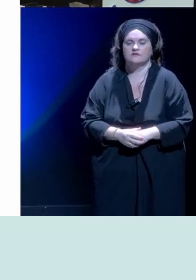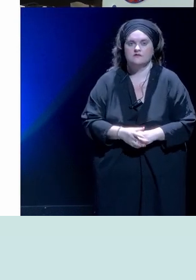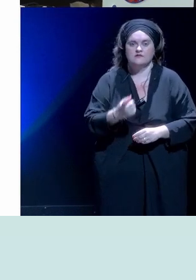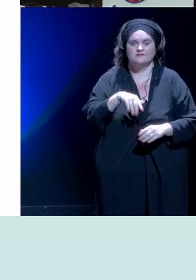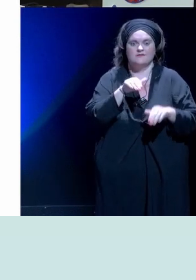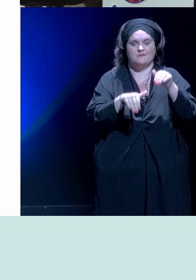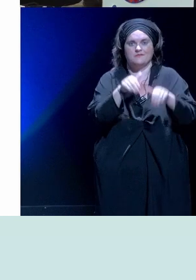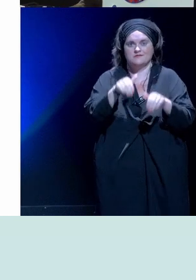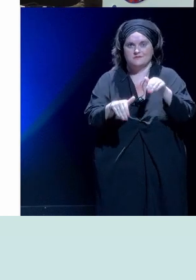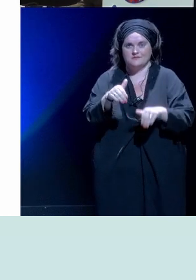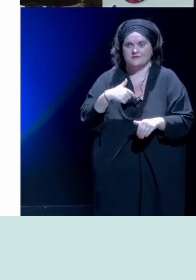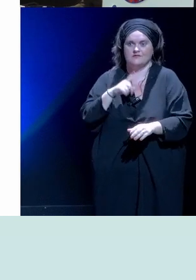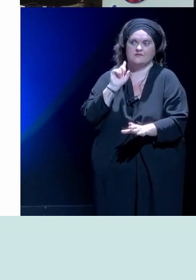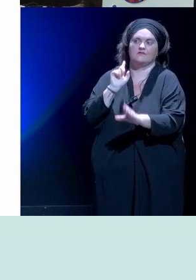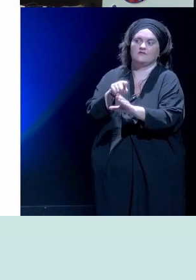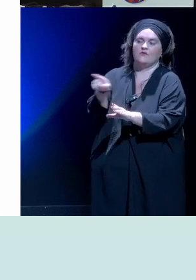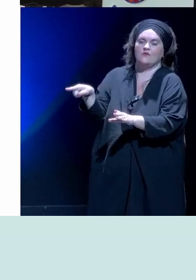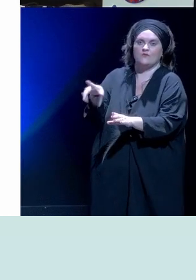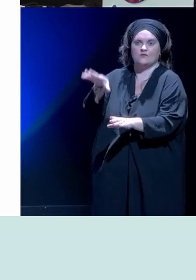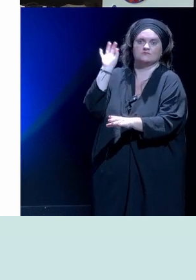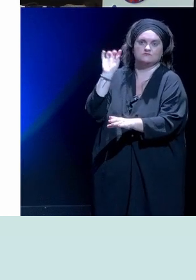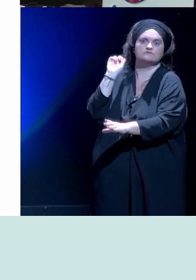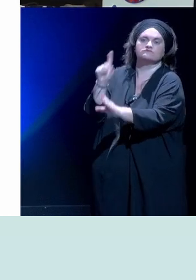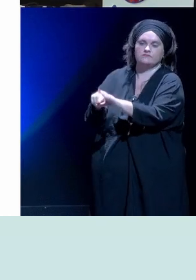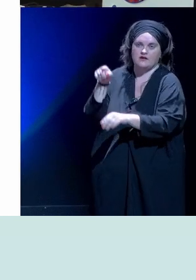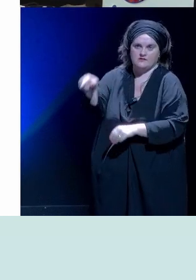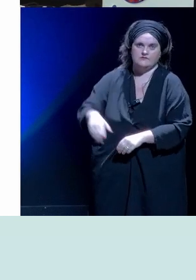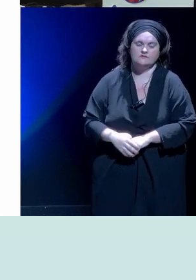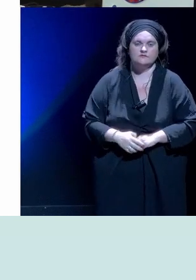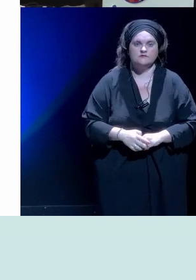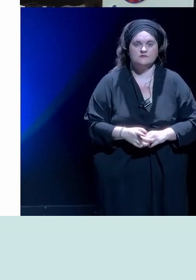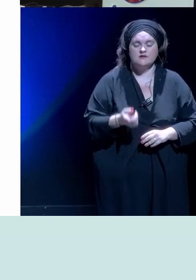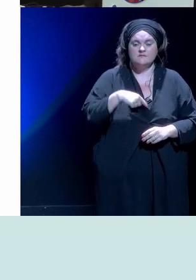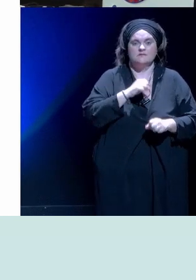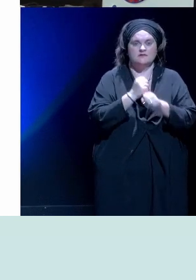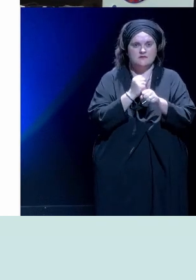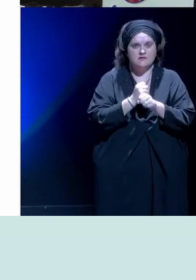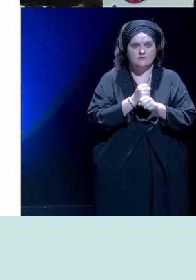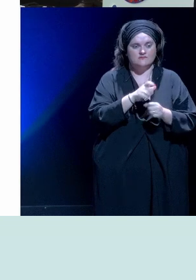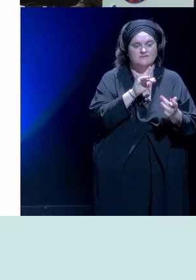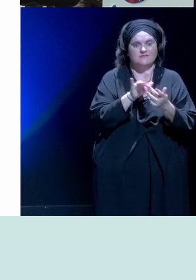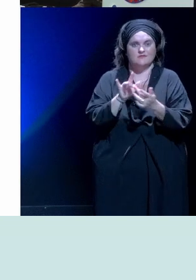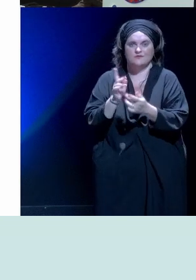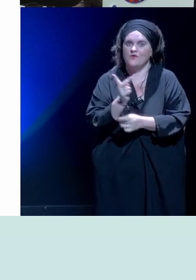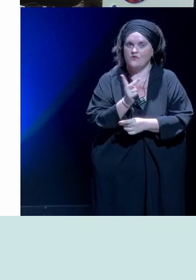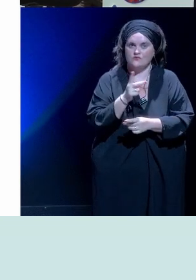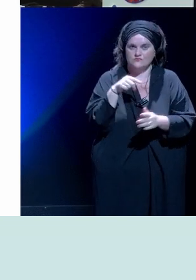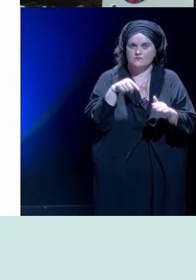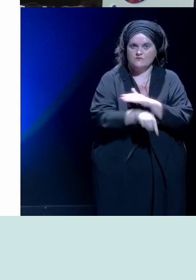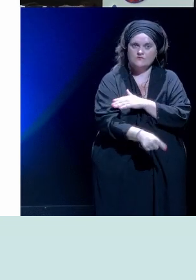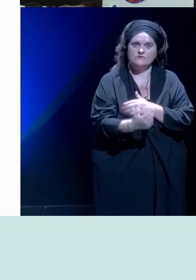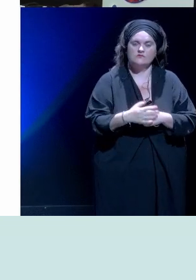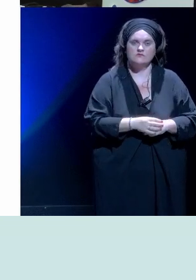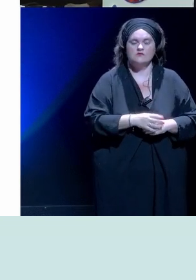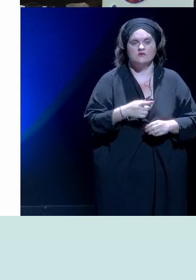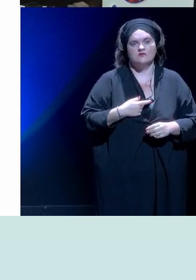participación elegida. En mi trabajo me centro mucho en estos vínculos e insisto en que, a